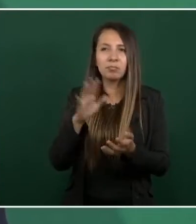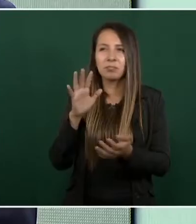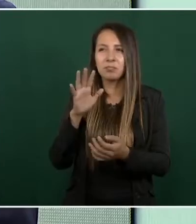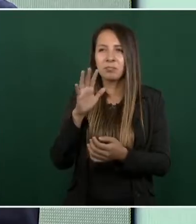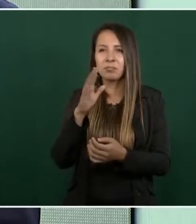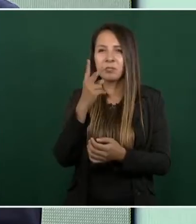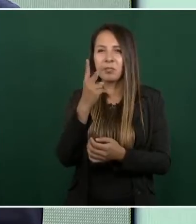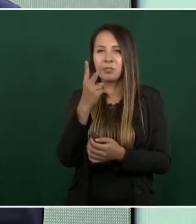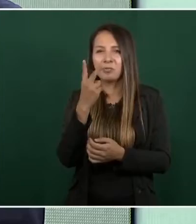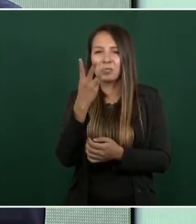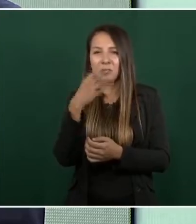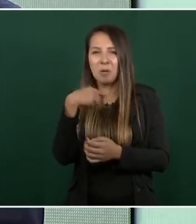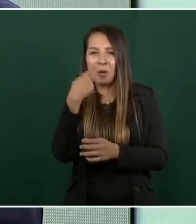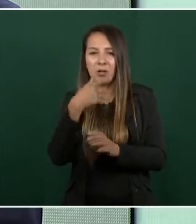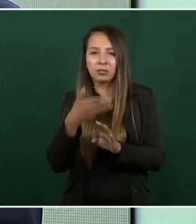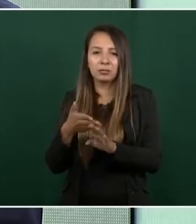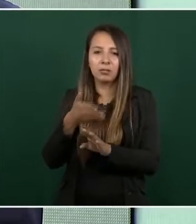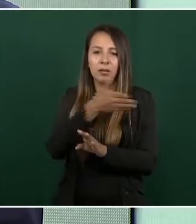2-3 horas antes y